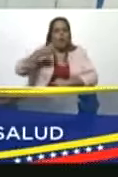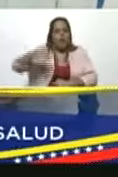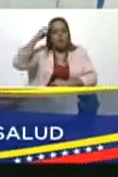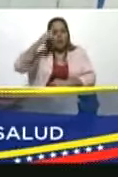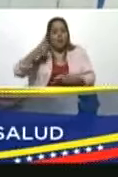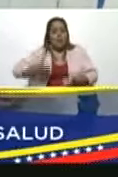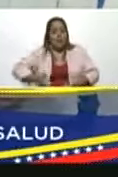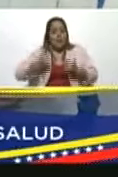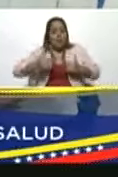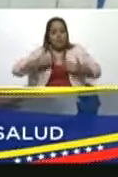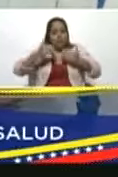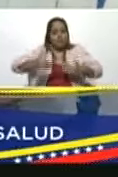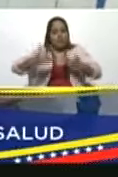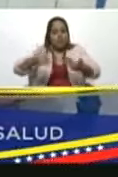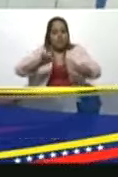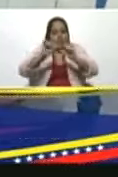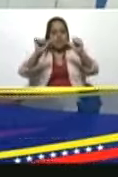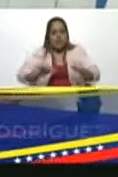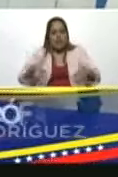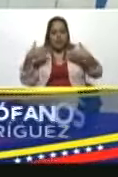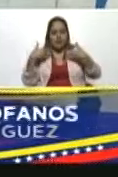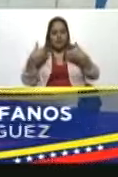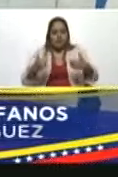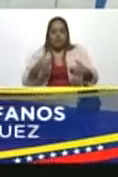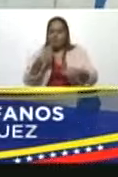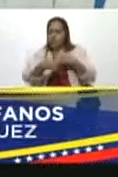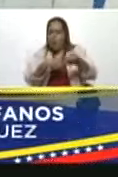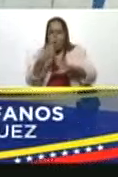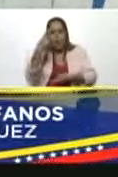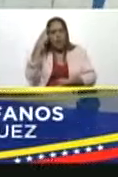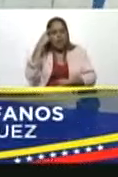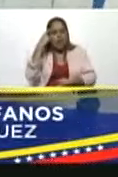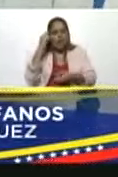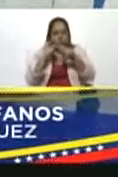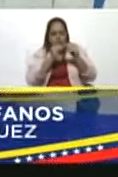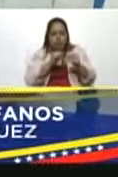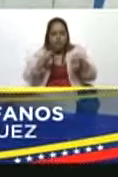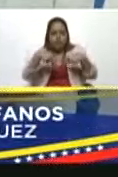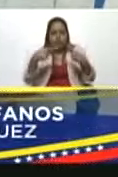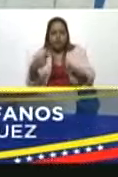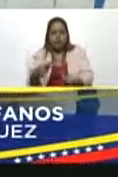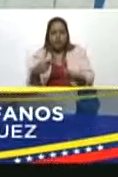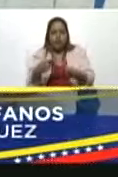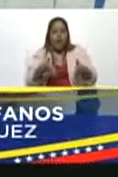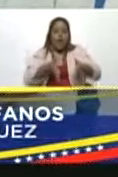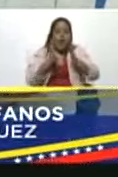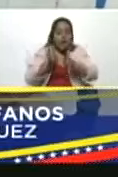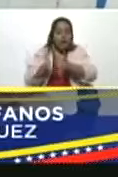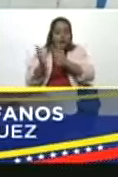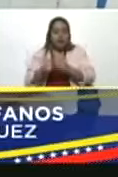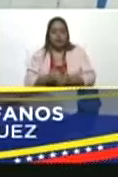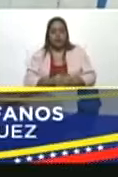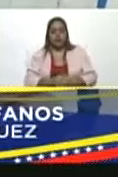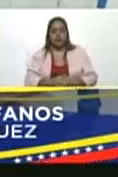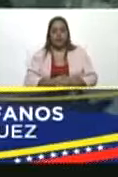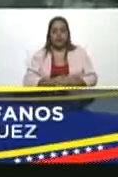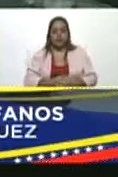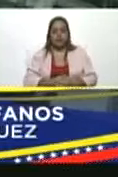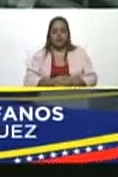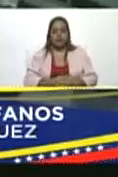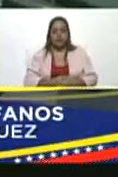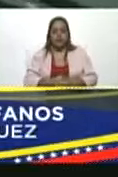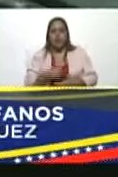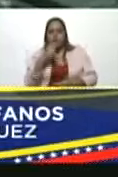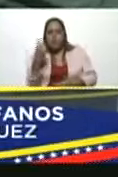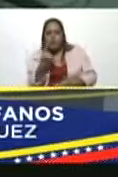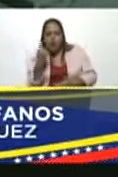permite avanzar en el sistema de salud todos los días, en la recuperación de nuestras infraestructuras, que no solamente va por las